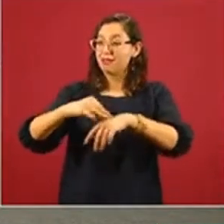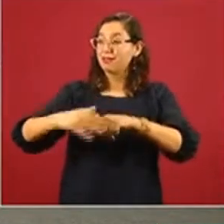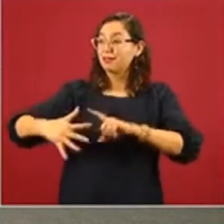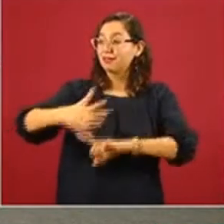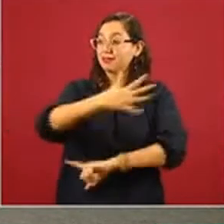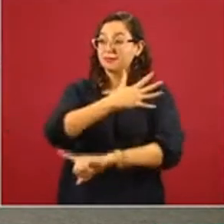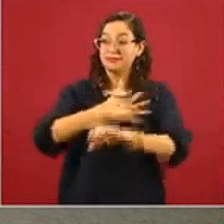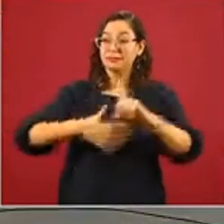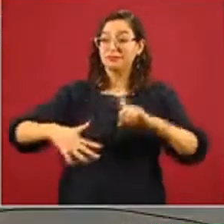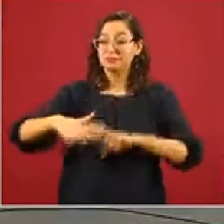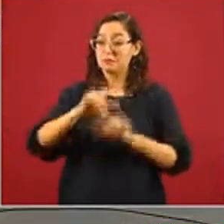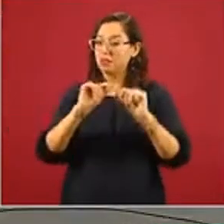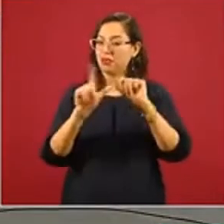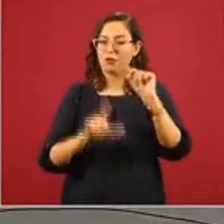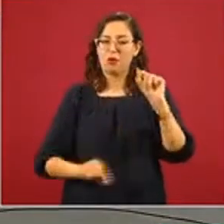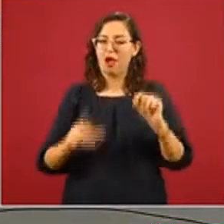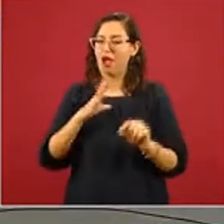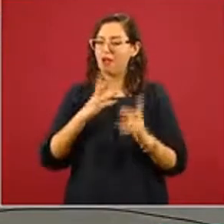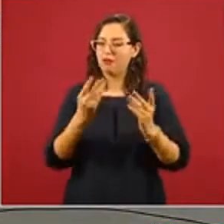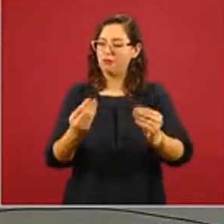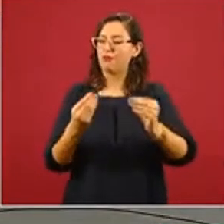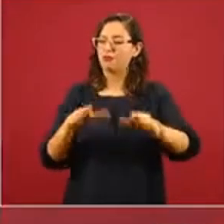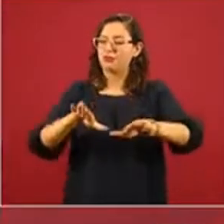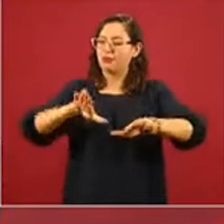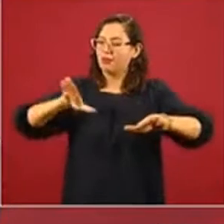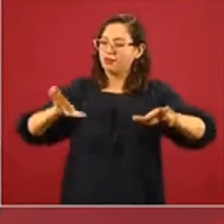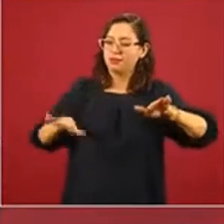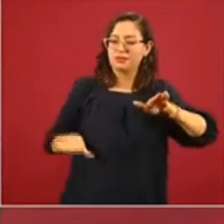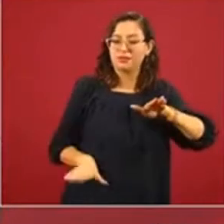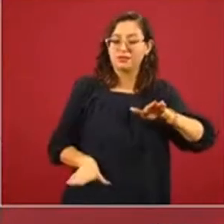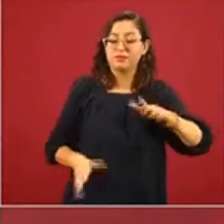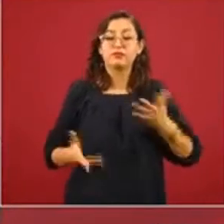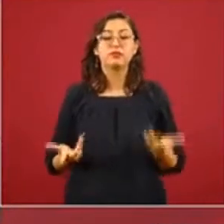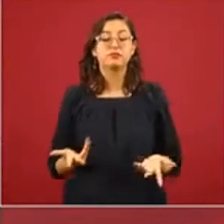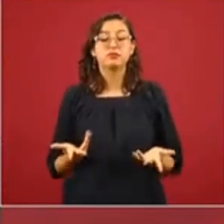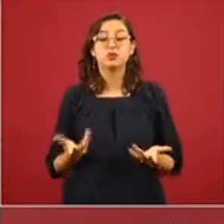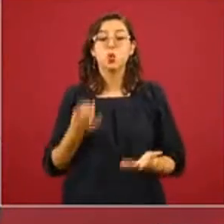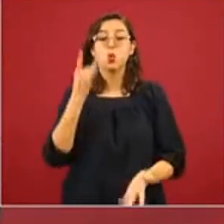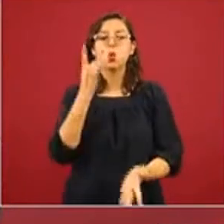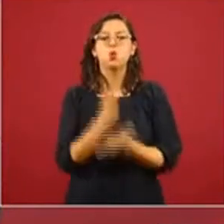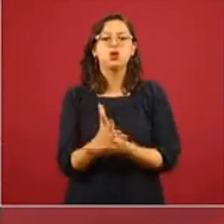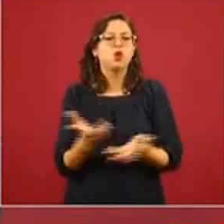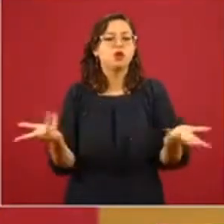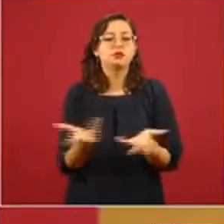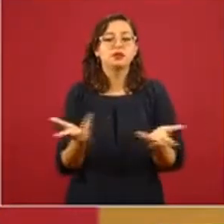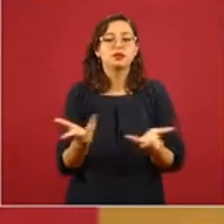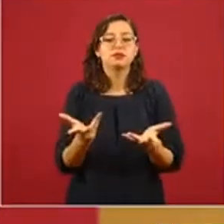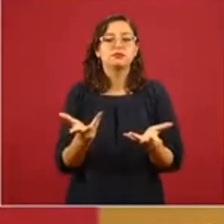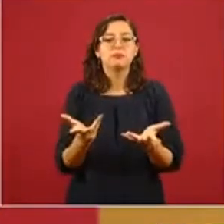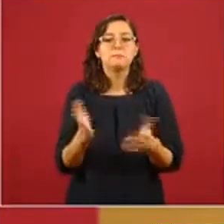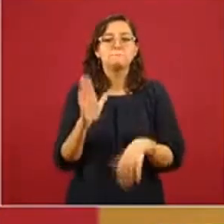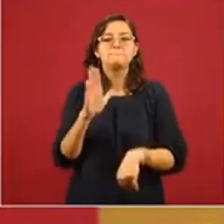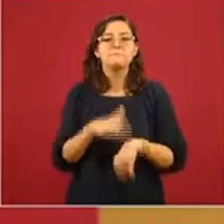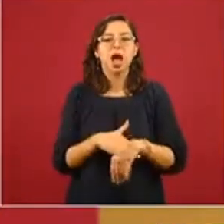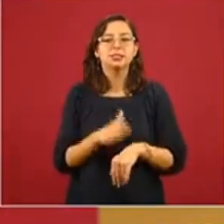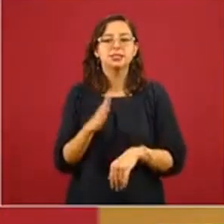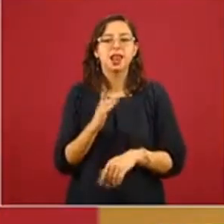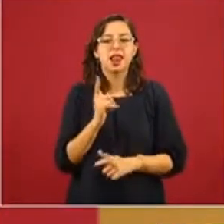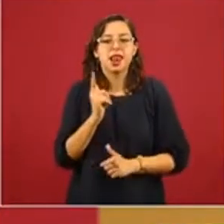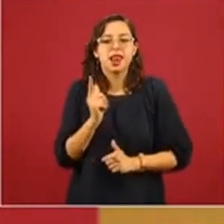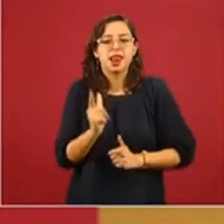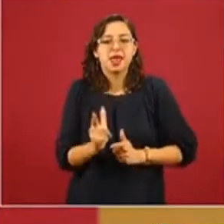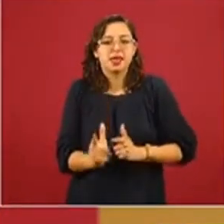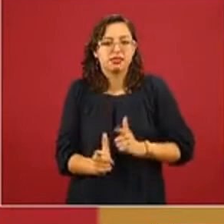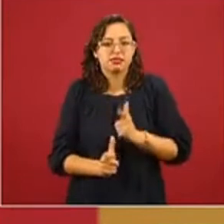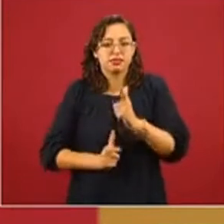sociedad desigual que tenemos. Entonces decía, ¿qué se puede hacer? Se puede mitigar. Por eso decidimos mitigar. ¿Cuándo hay que